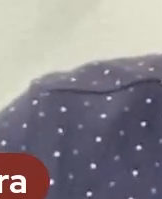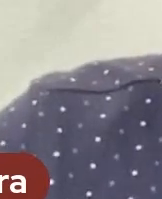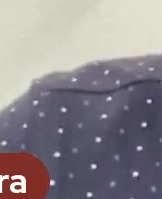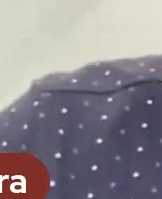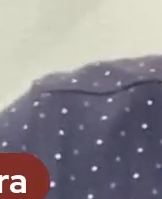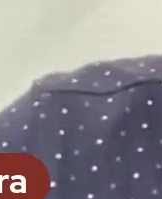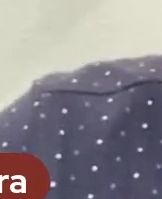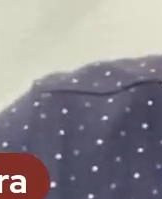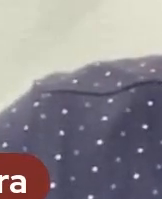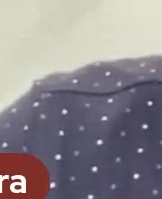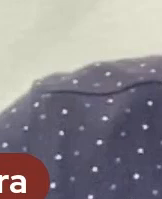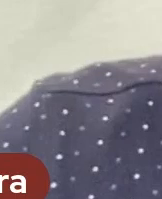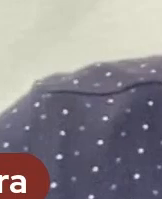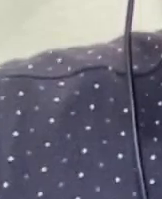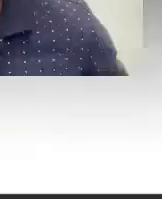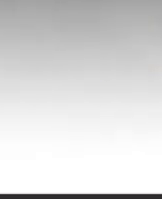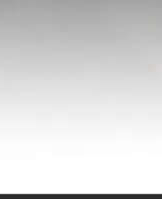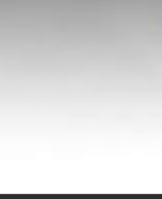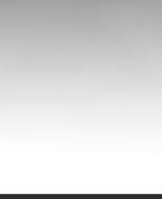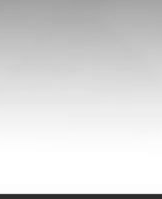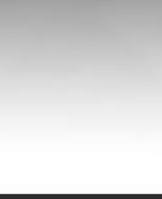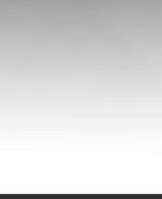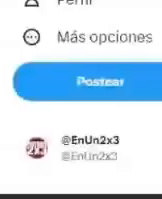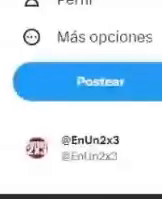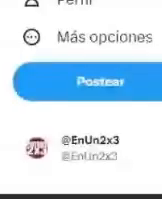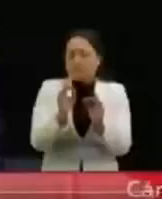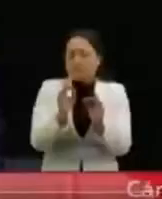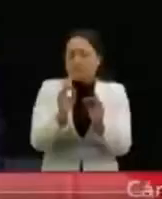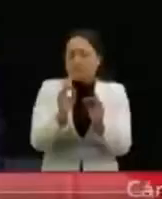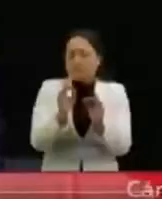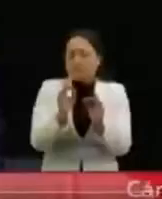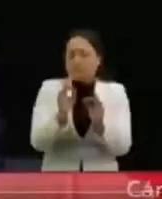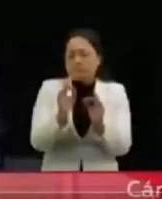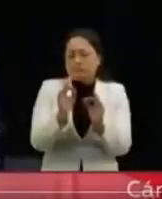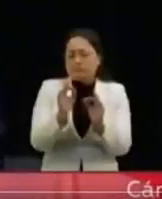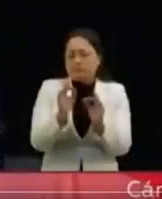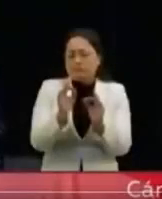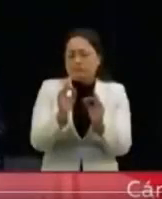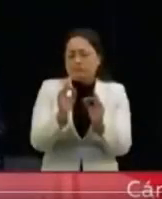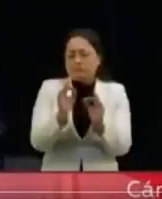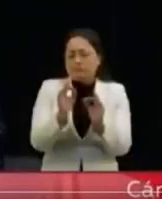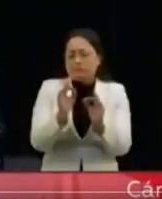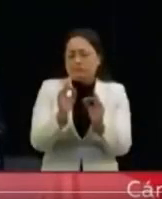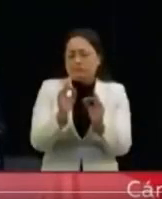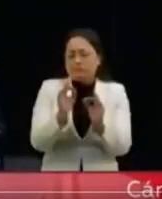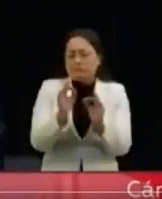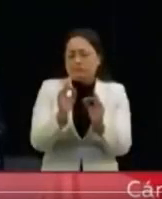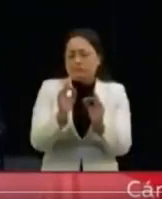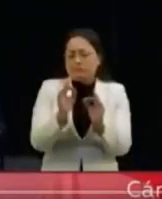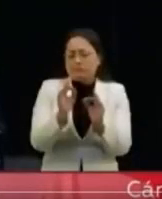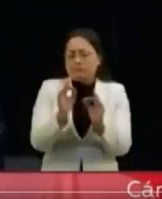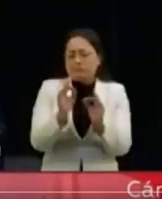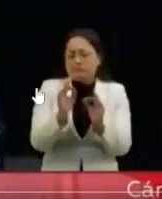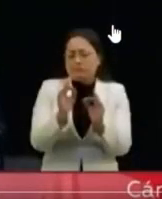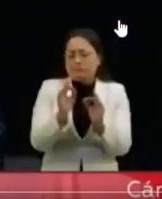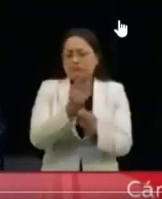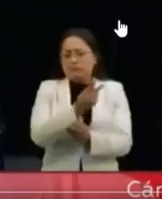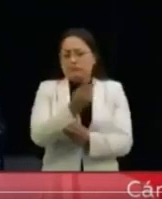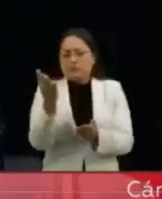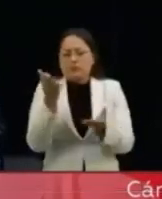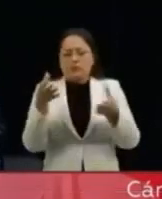senado emitió este jueves les parece si vamos a escuchar lo que dijo Gerardo Fernández Noroña este jueves en el